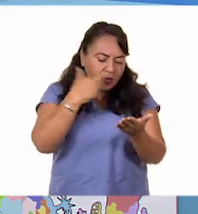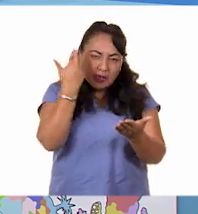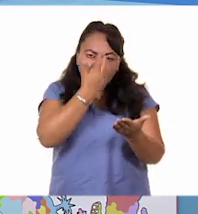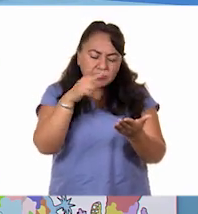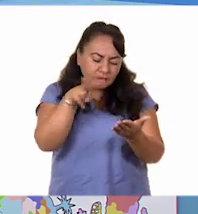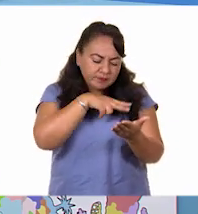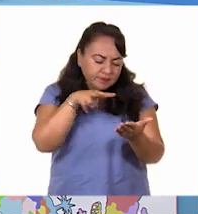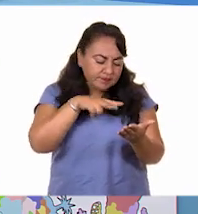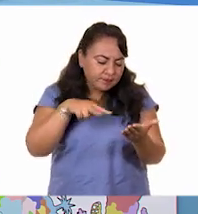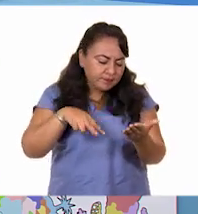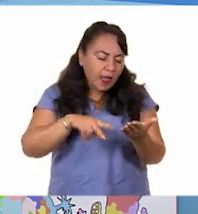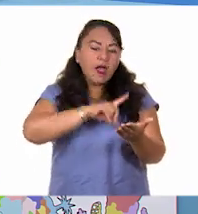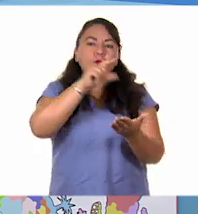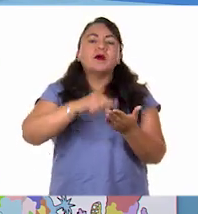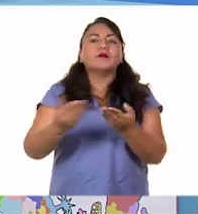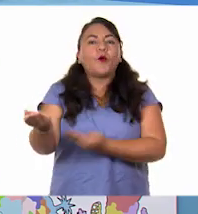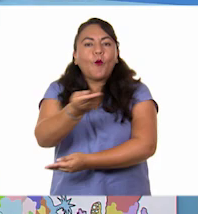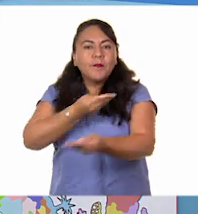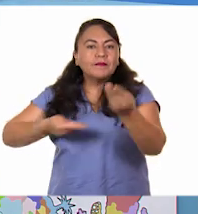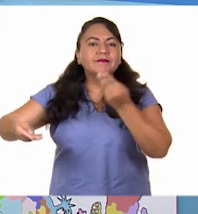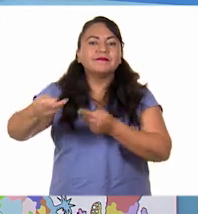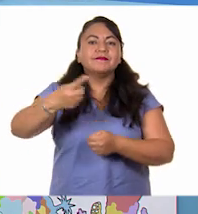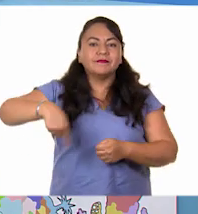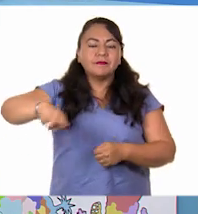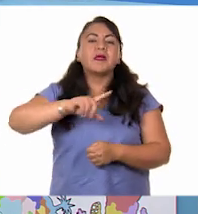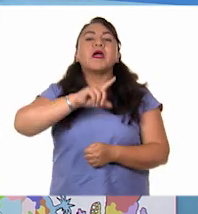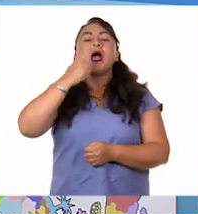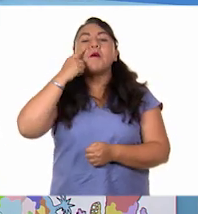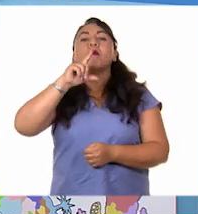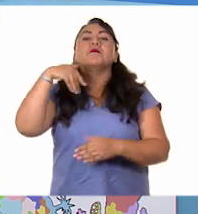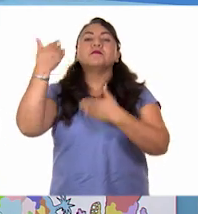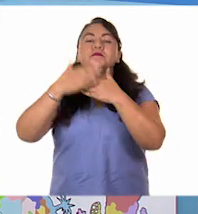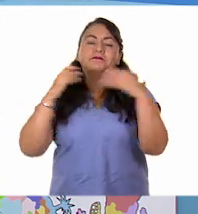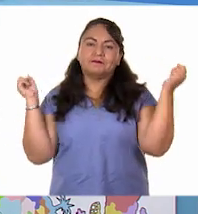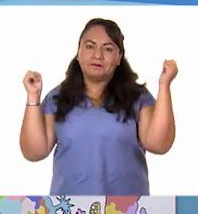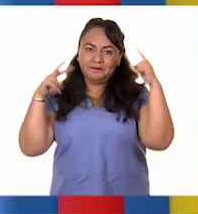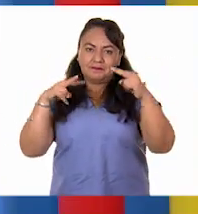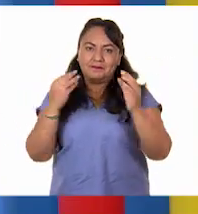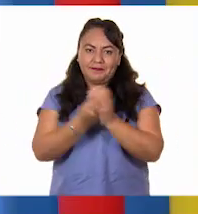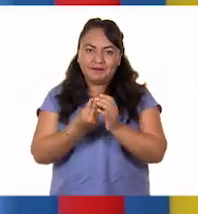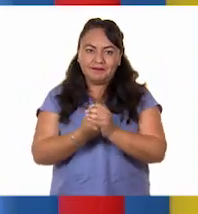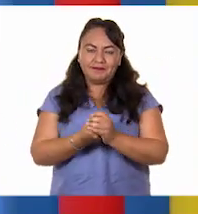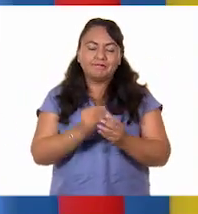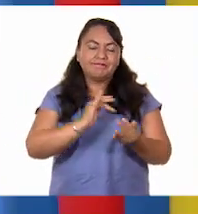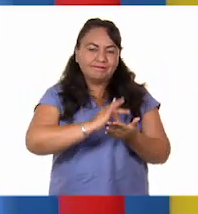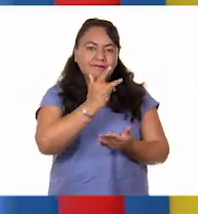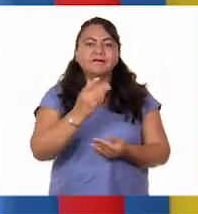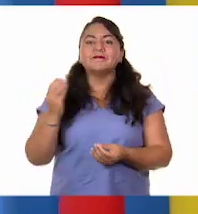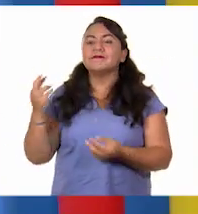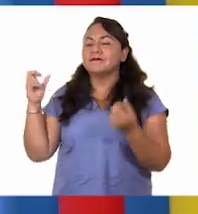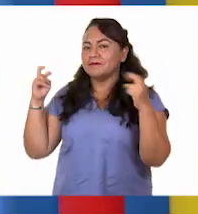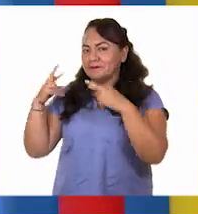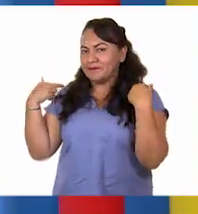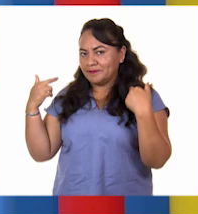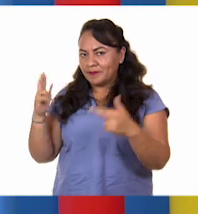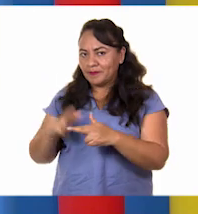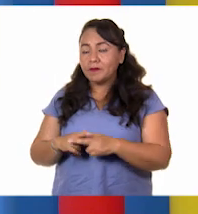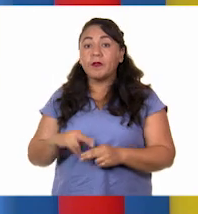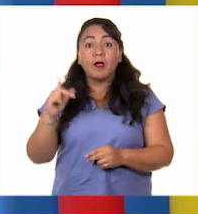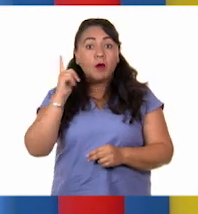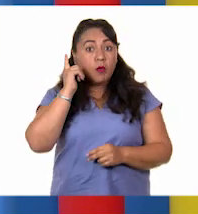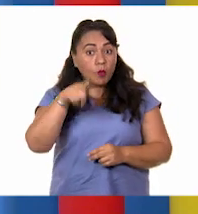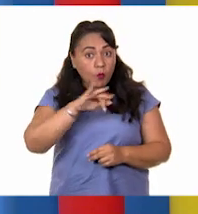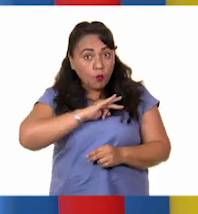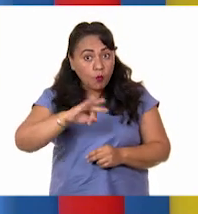compañeros cuando regresen a clases. Nos vemos. Muchísimas gracias. Gracias, maestro. Gracias, Juan. Si te es posible,